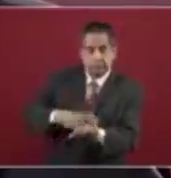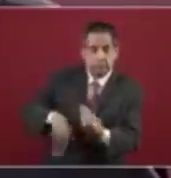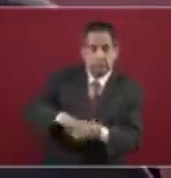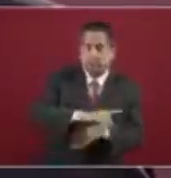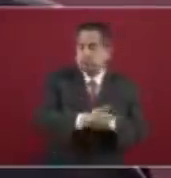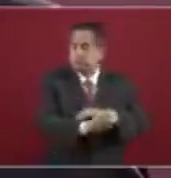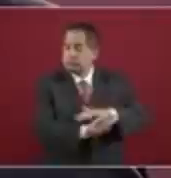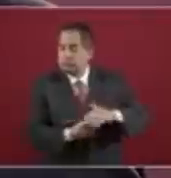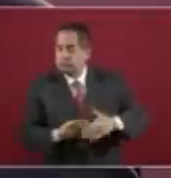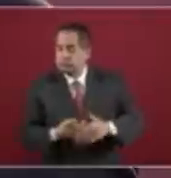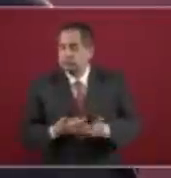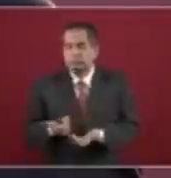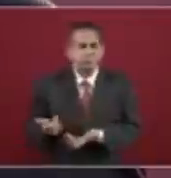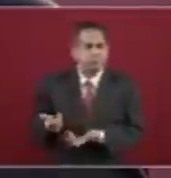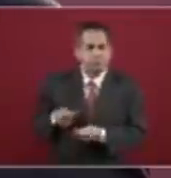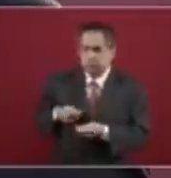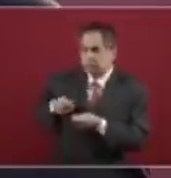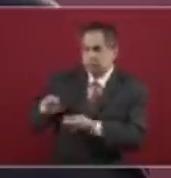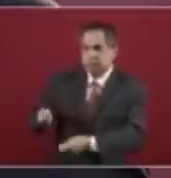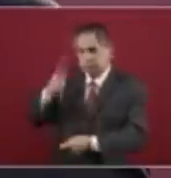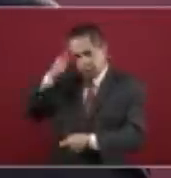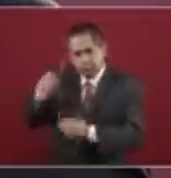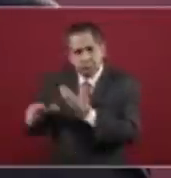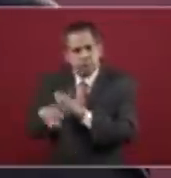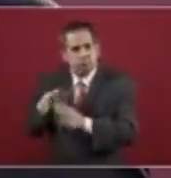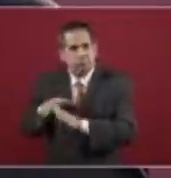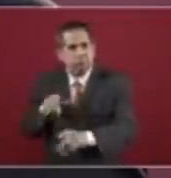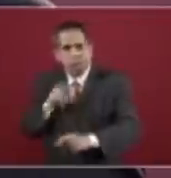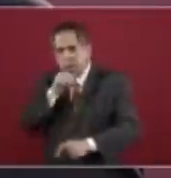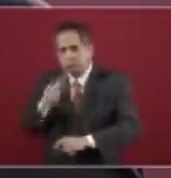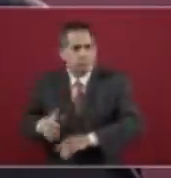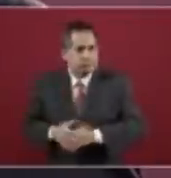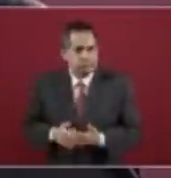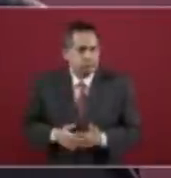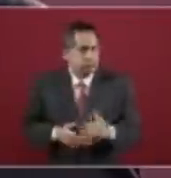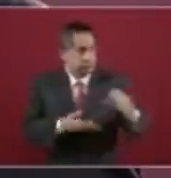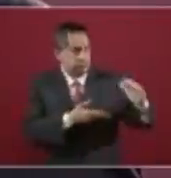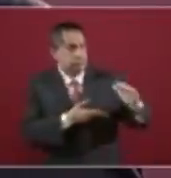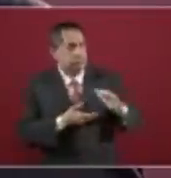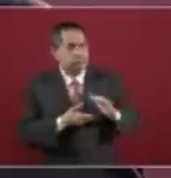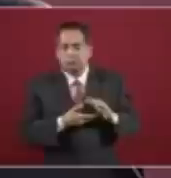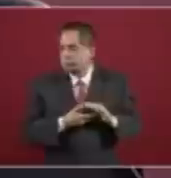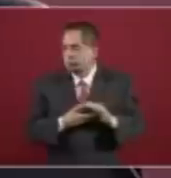y el dinero no le llegó a los migrantes,